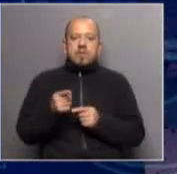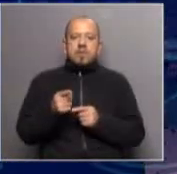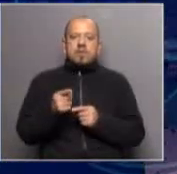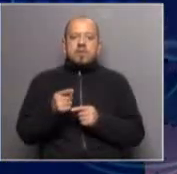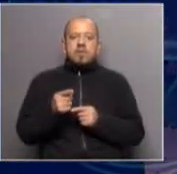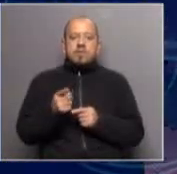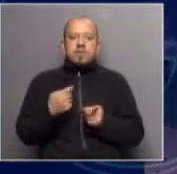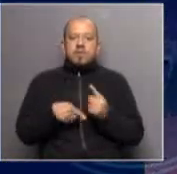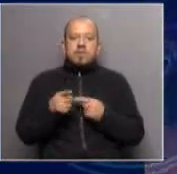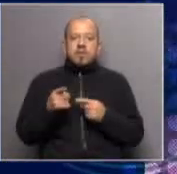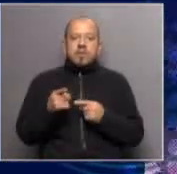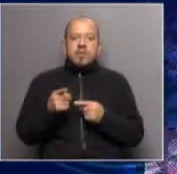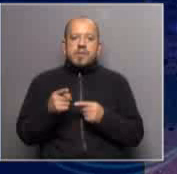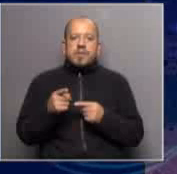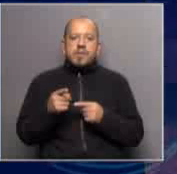Entonces...